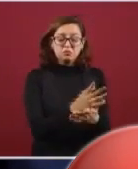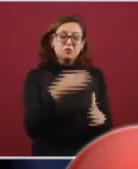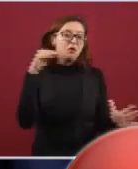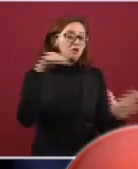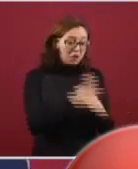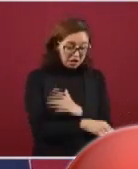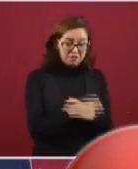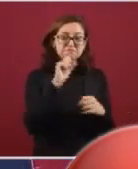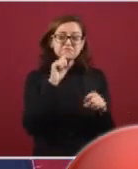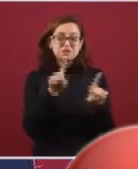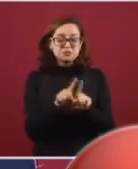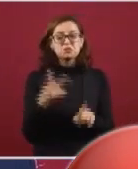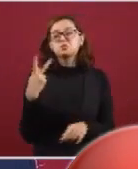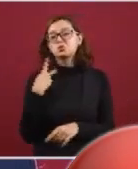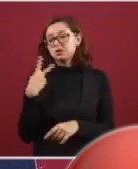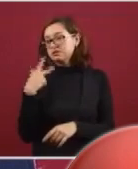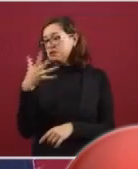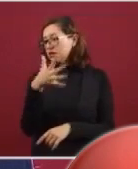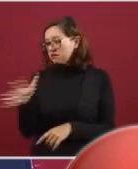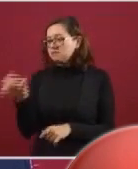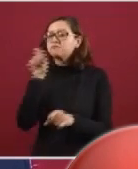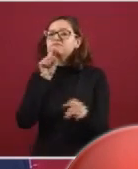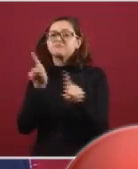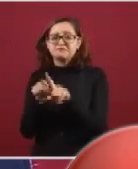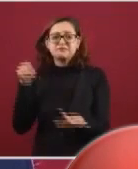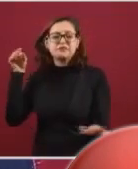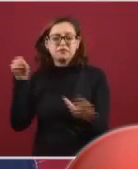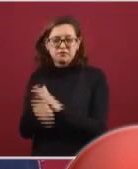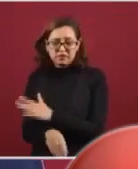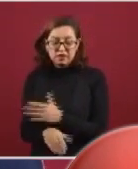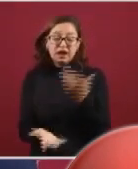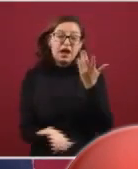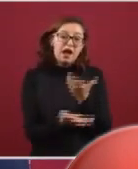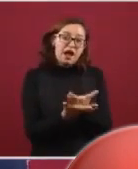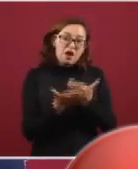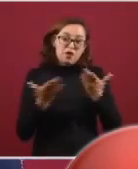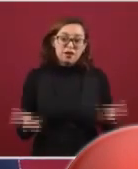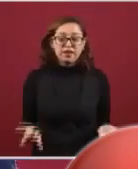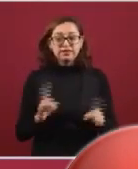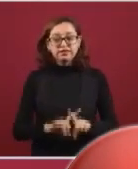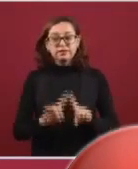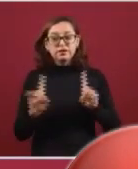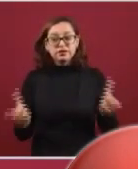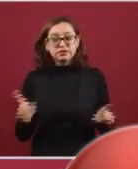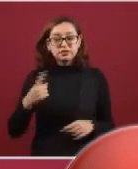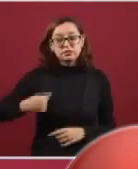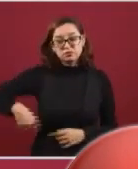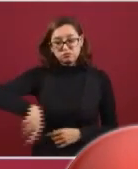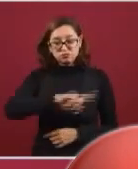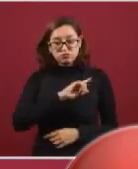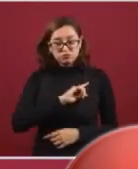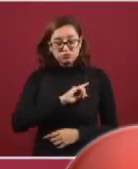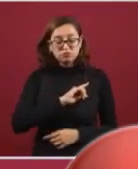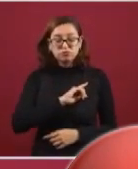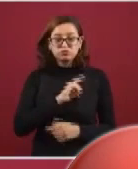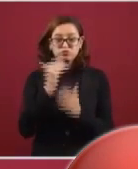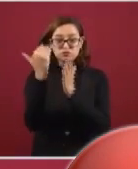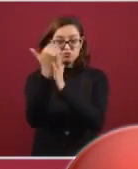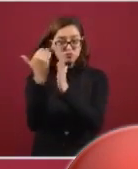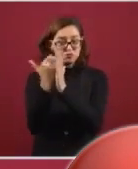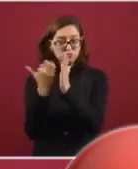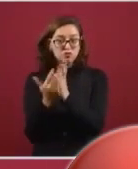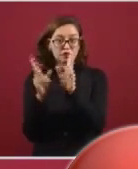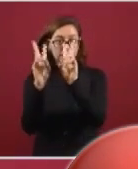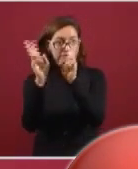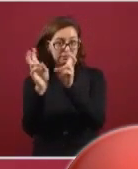Entonces, ahora son otras cosas. La agenda nuestra, que ya no es la